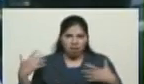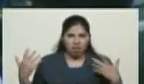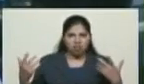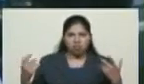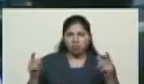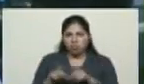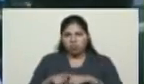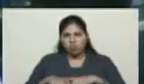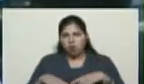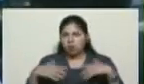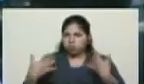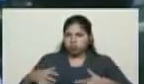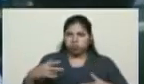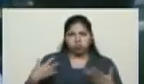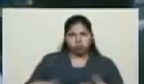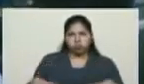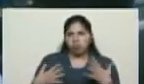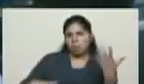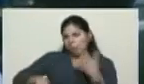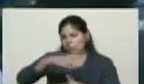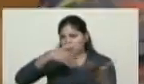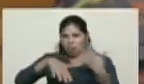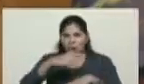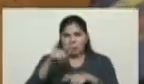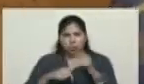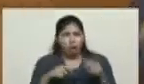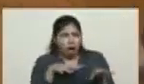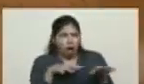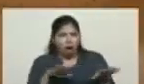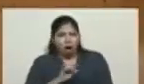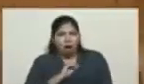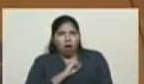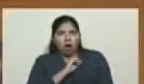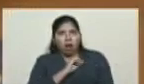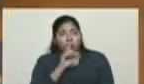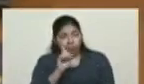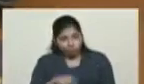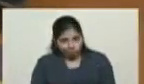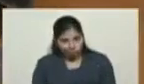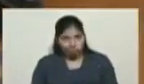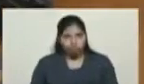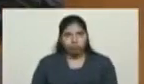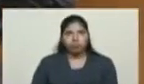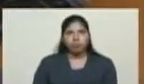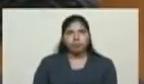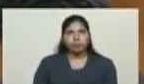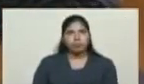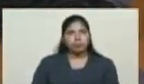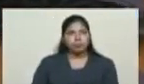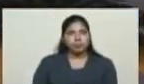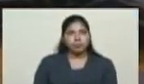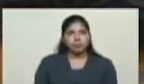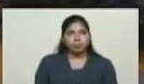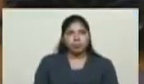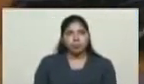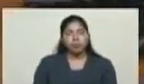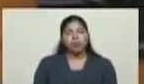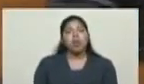crear falsos positivos y no se descartan también otras detenciones.